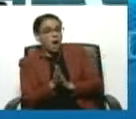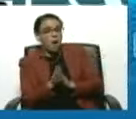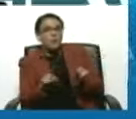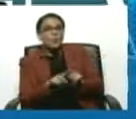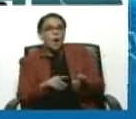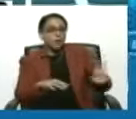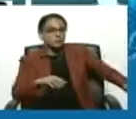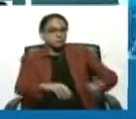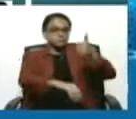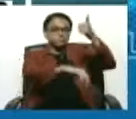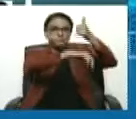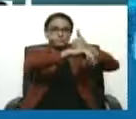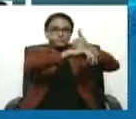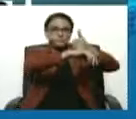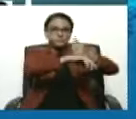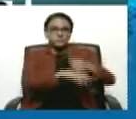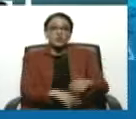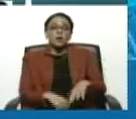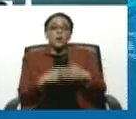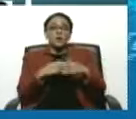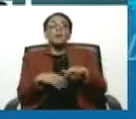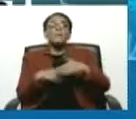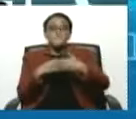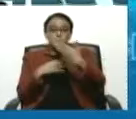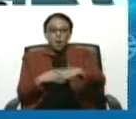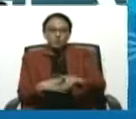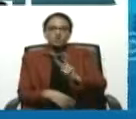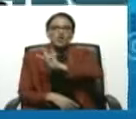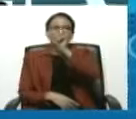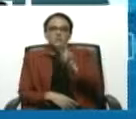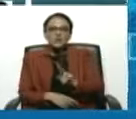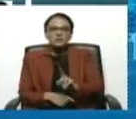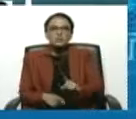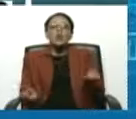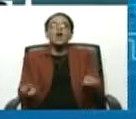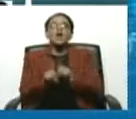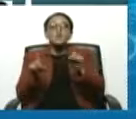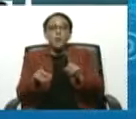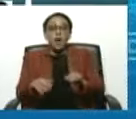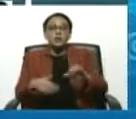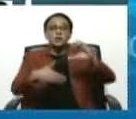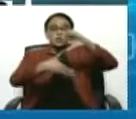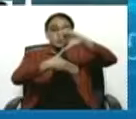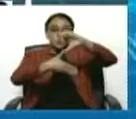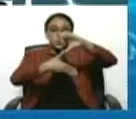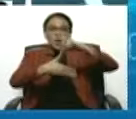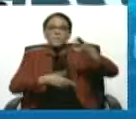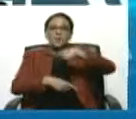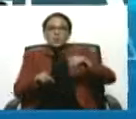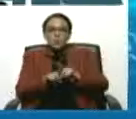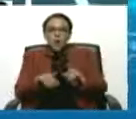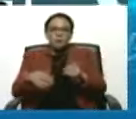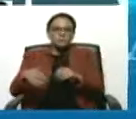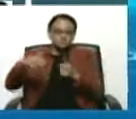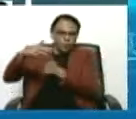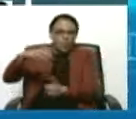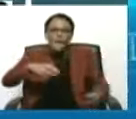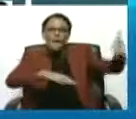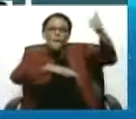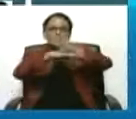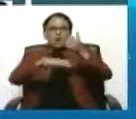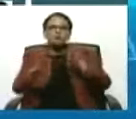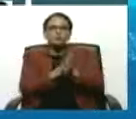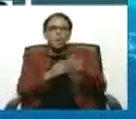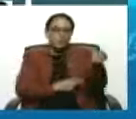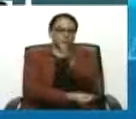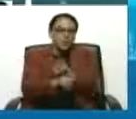superpotencia, Venezuela en lo económico va a ser el asombro de Sudamérica, de América Latina, en los años que están por